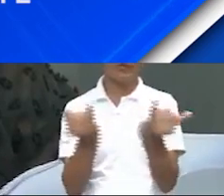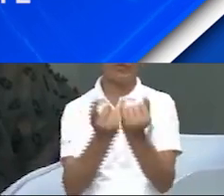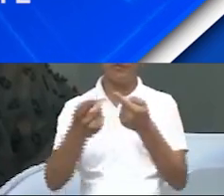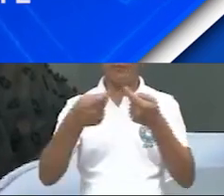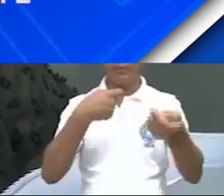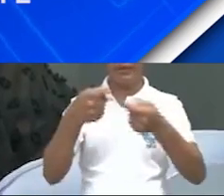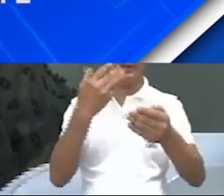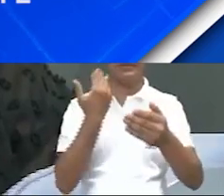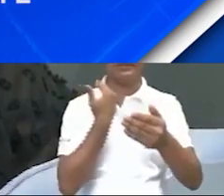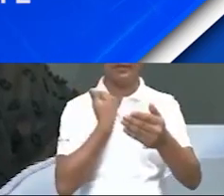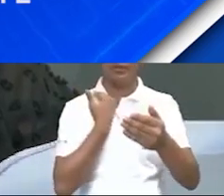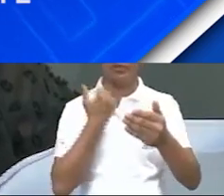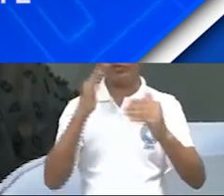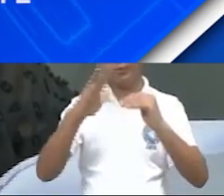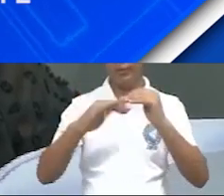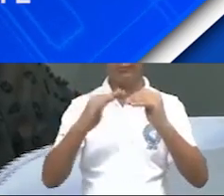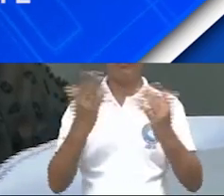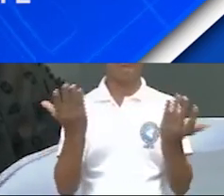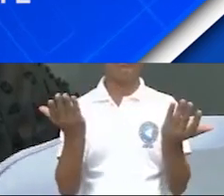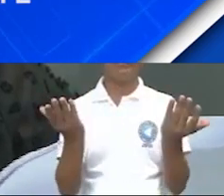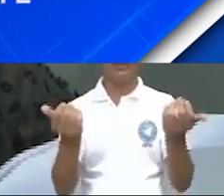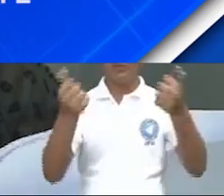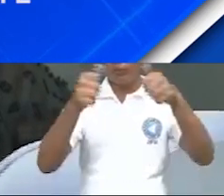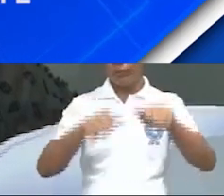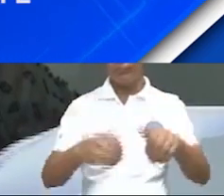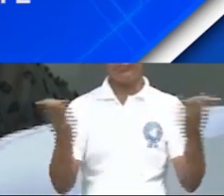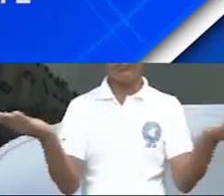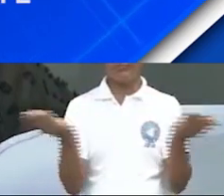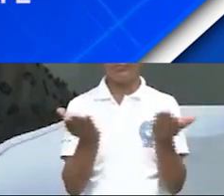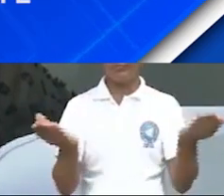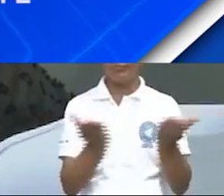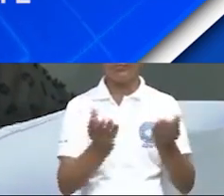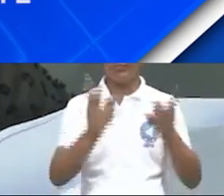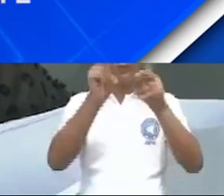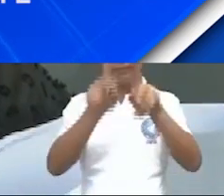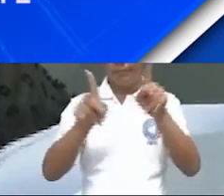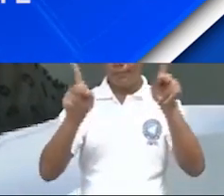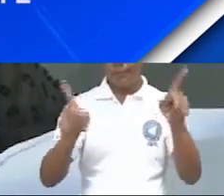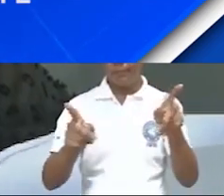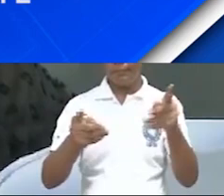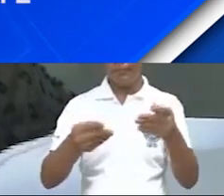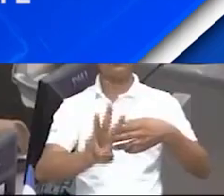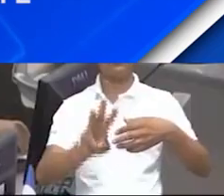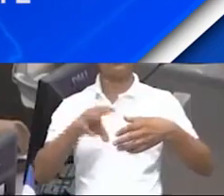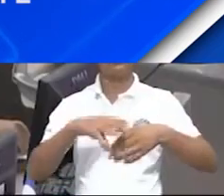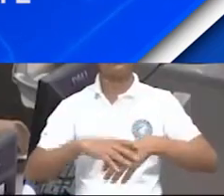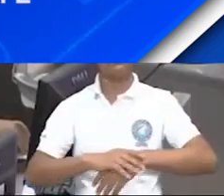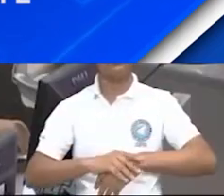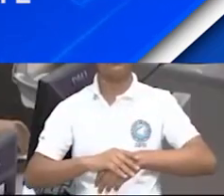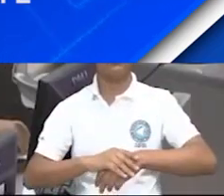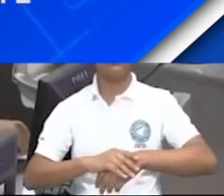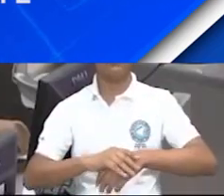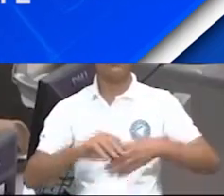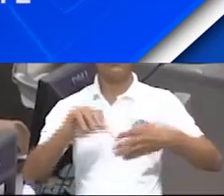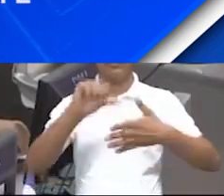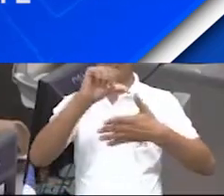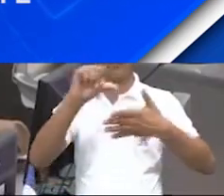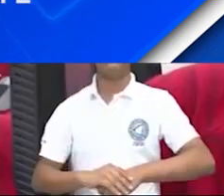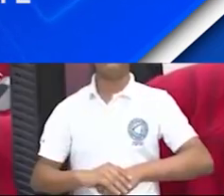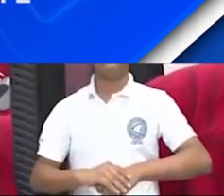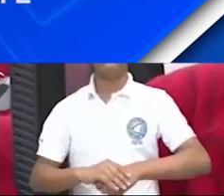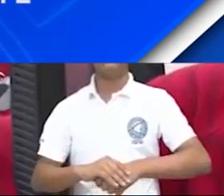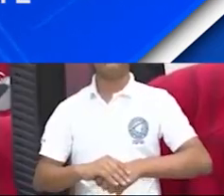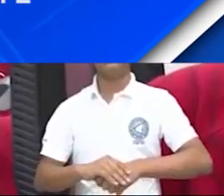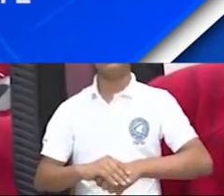del café y tener efectos negativos en los productores y en los consumidores. El dictamen de esta iniciativa